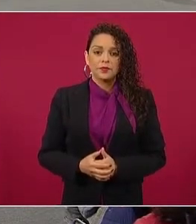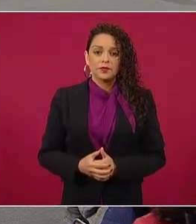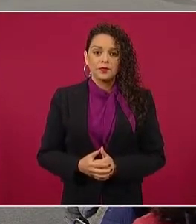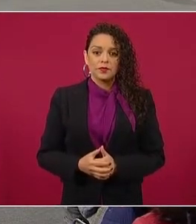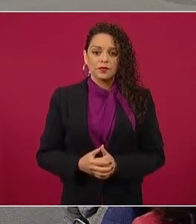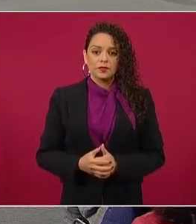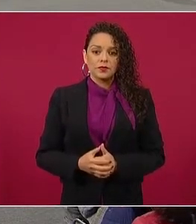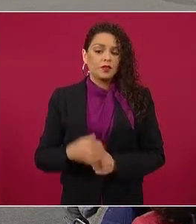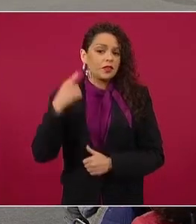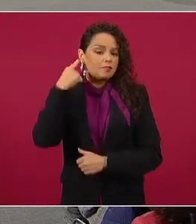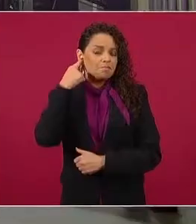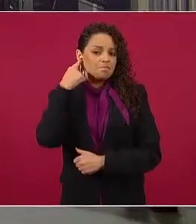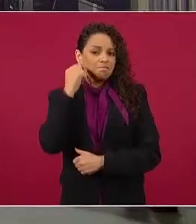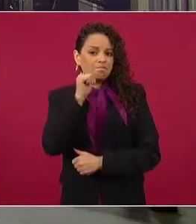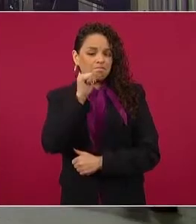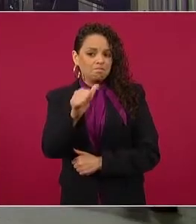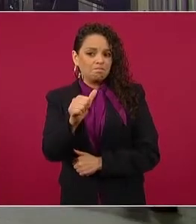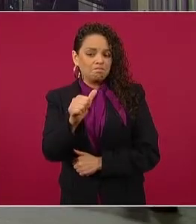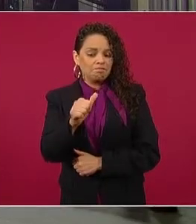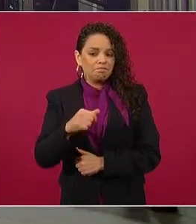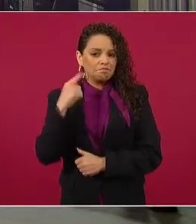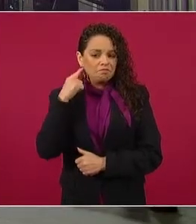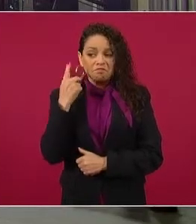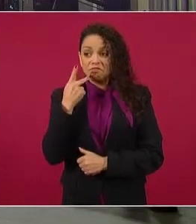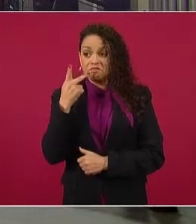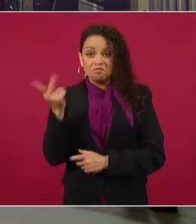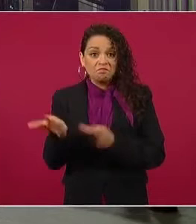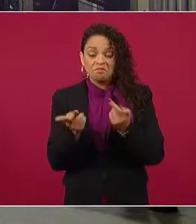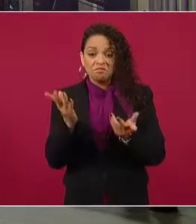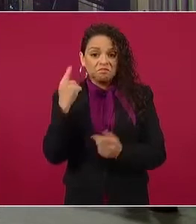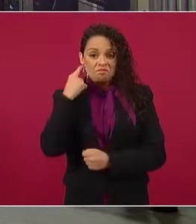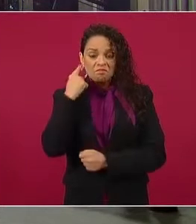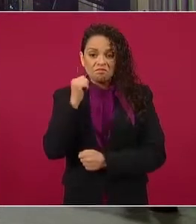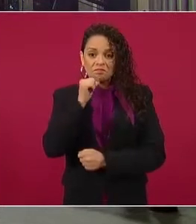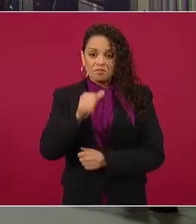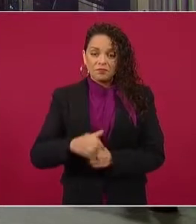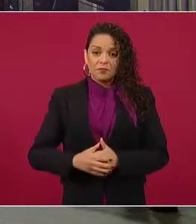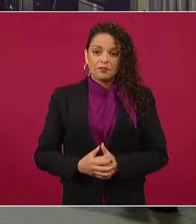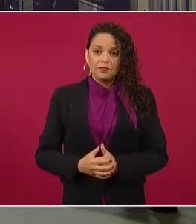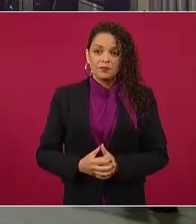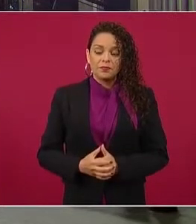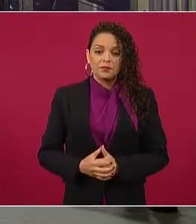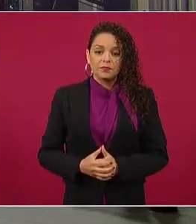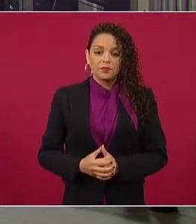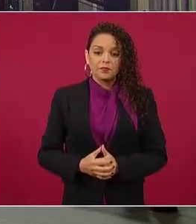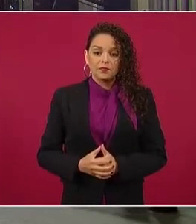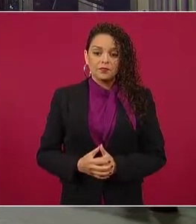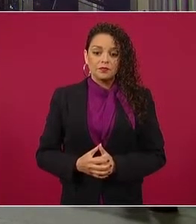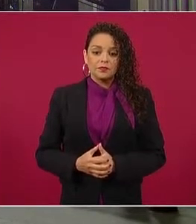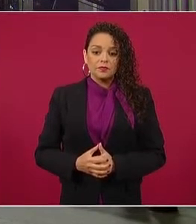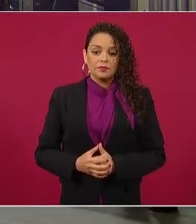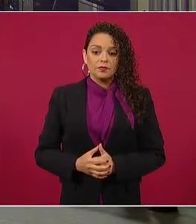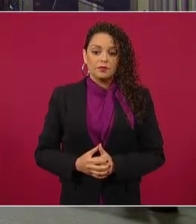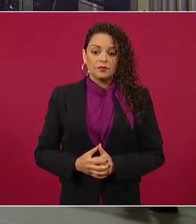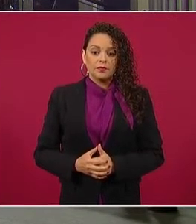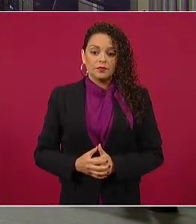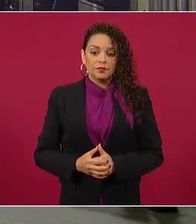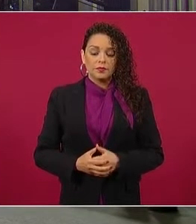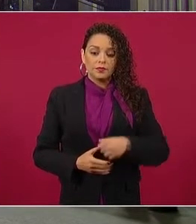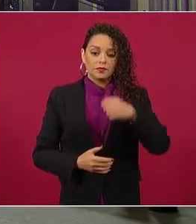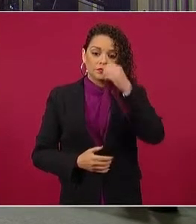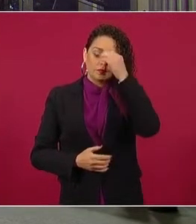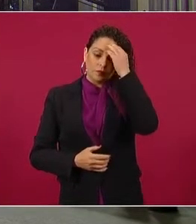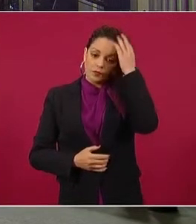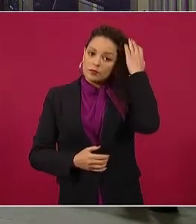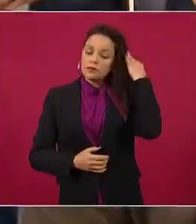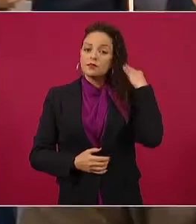El censo que se prometió que se iba a hacer, donde iba a participar la Secretaría de Economía, las condiciones y también esos autos se van